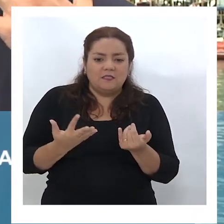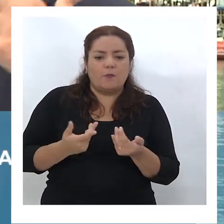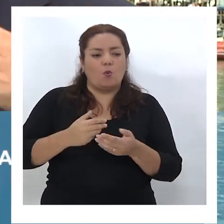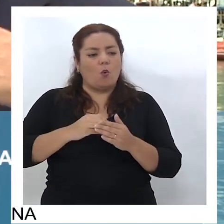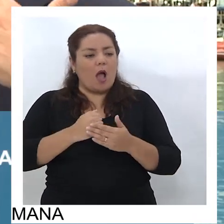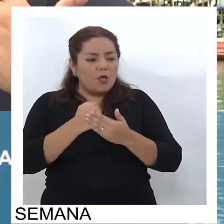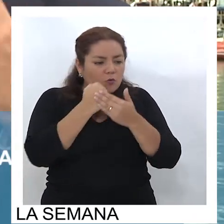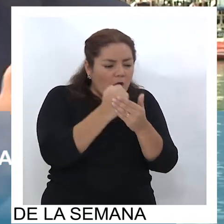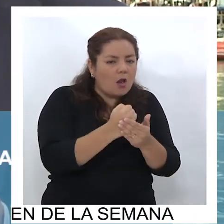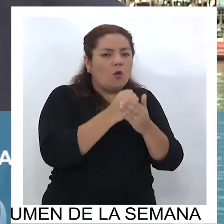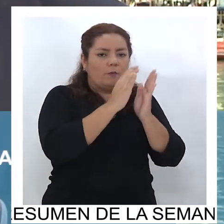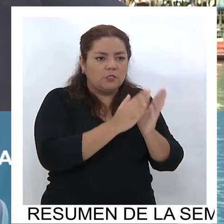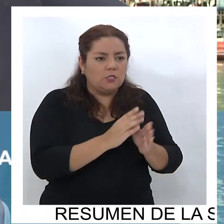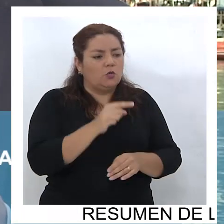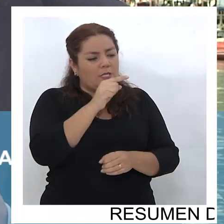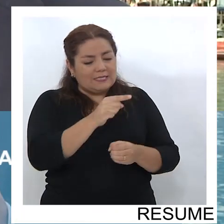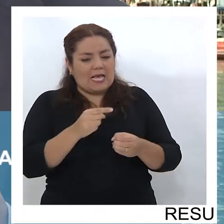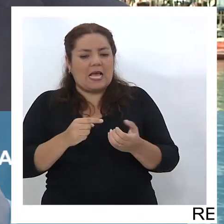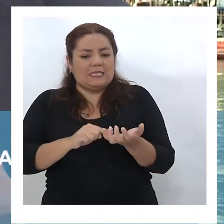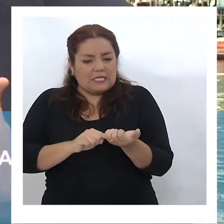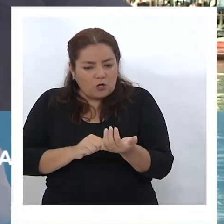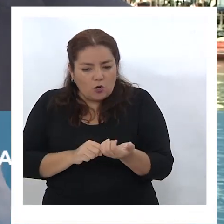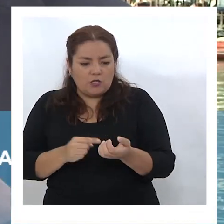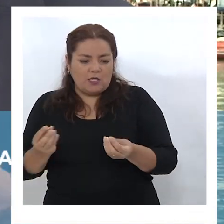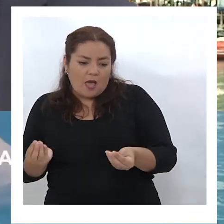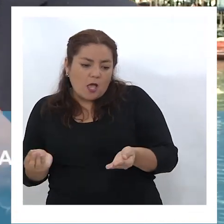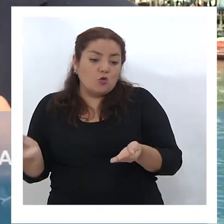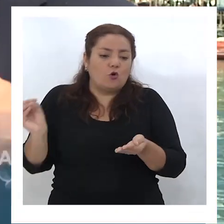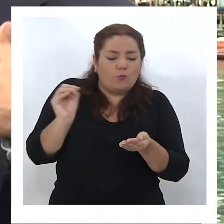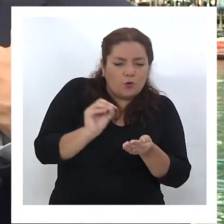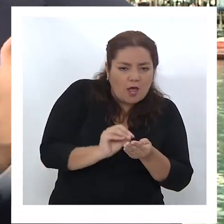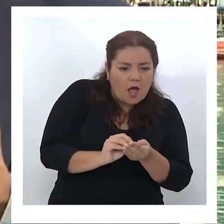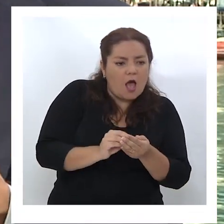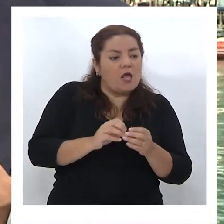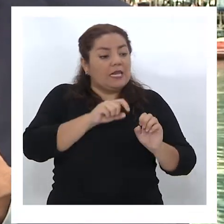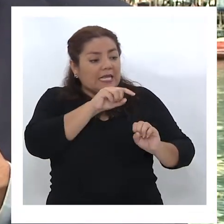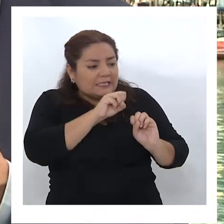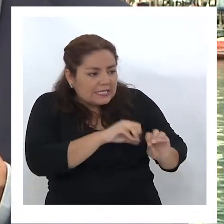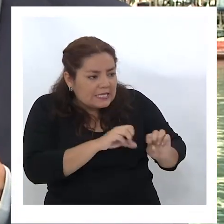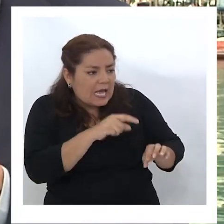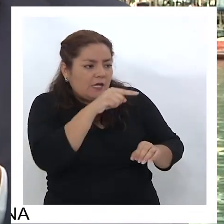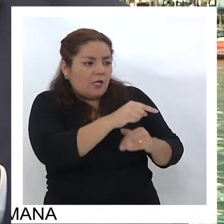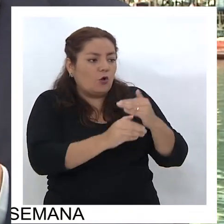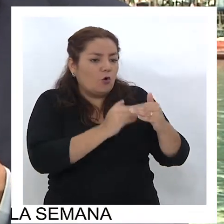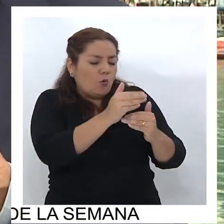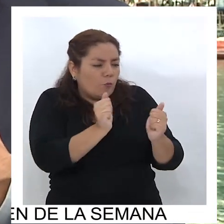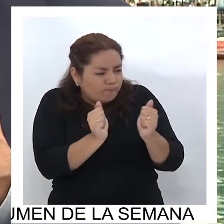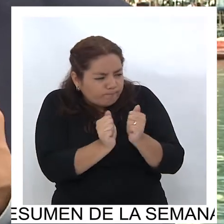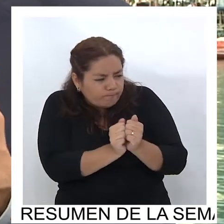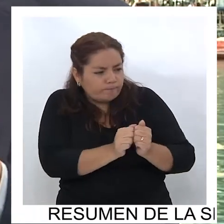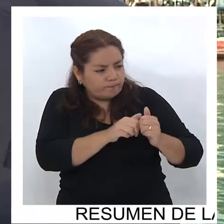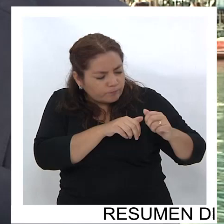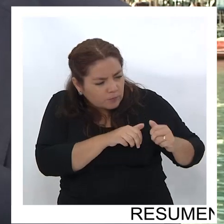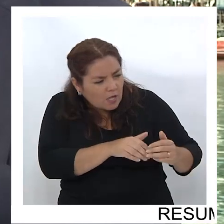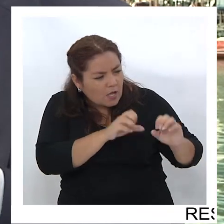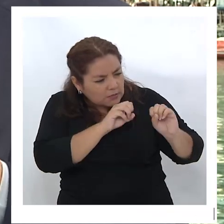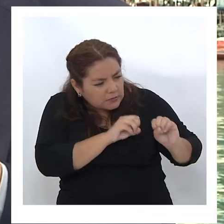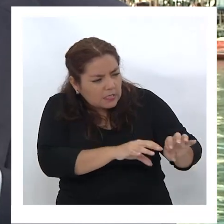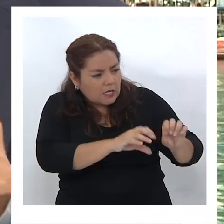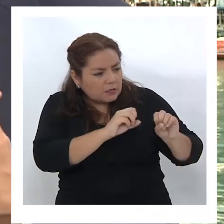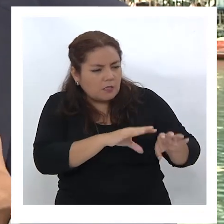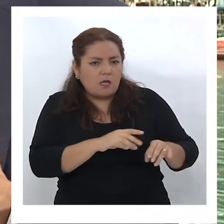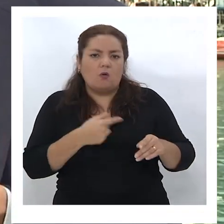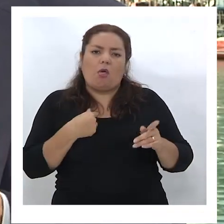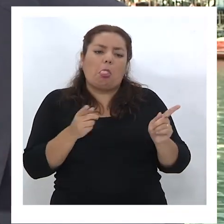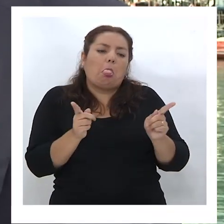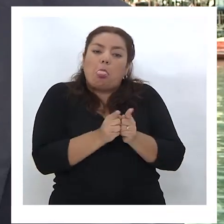de incorporación de esa tecnología en su proceso productivo, de educación y de acompañamiento, que no es de